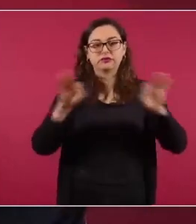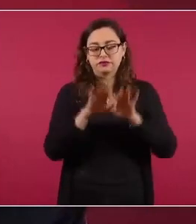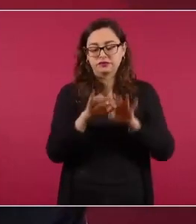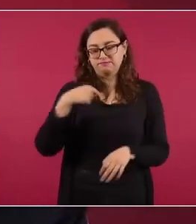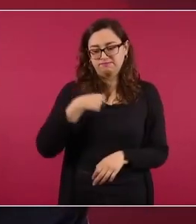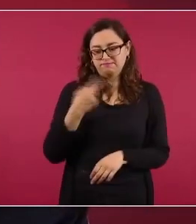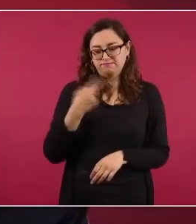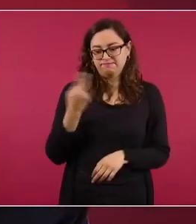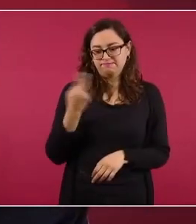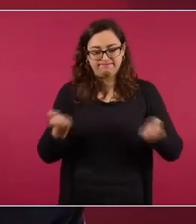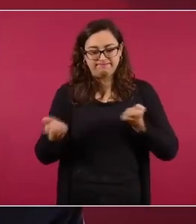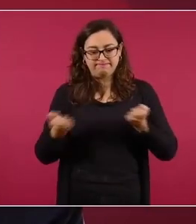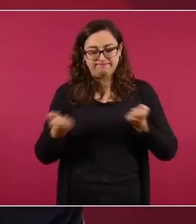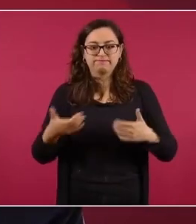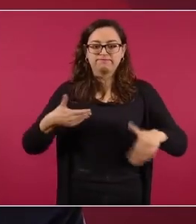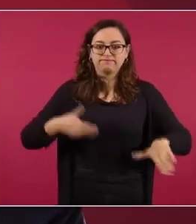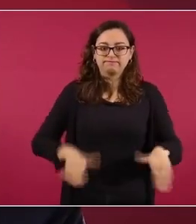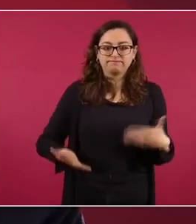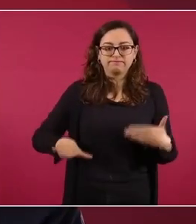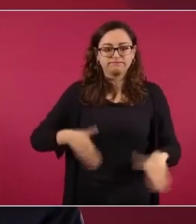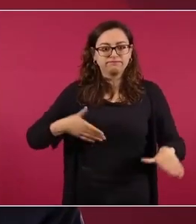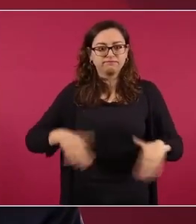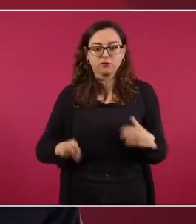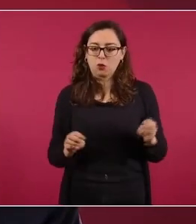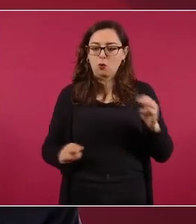a escalar cerros